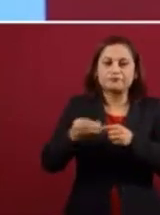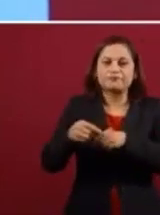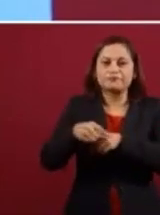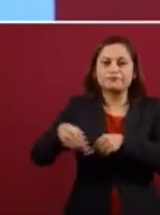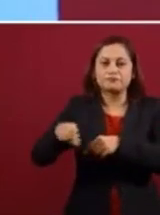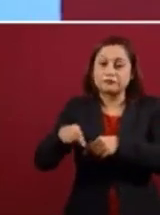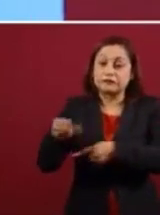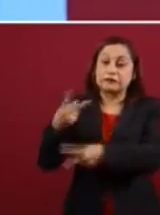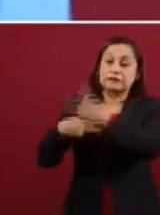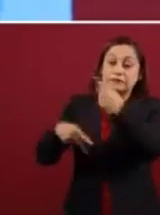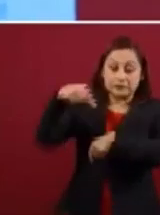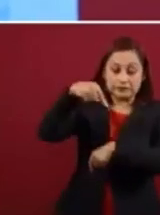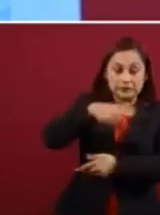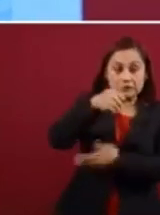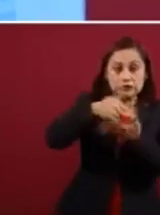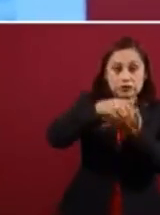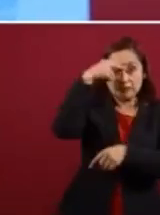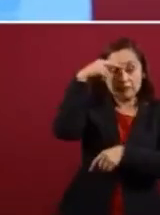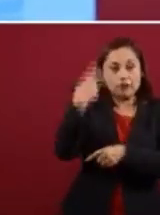por cierto